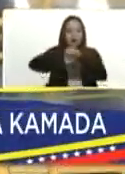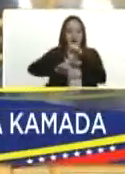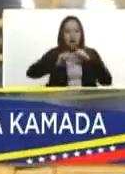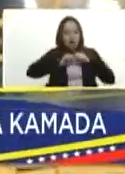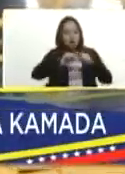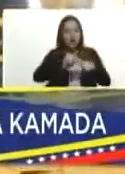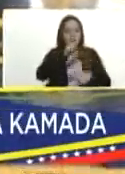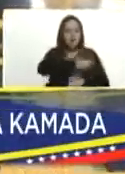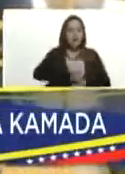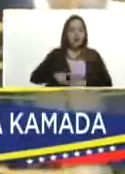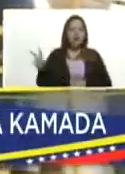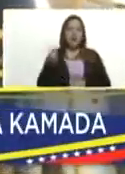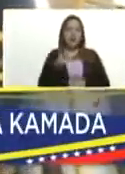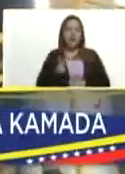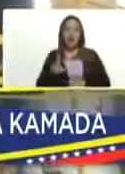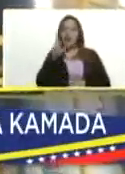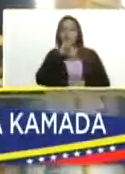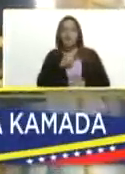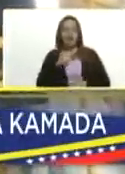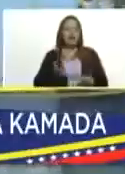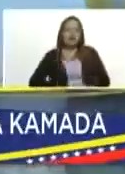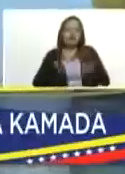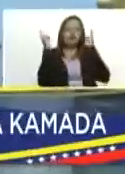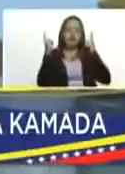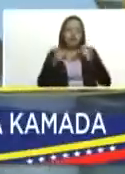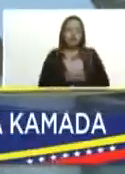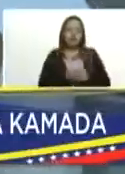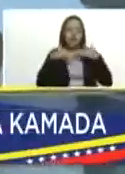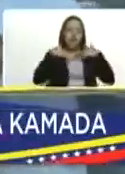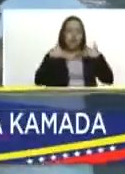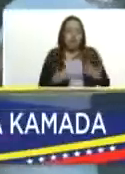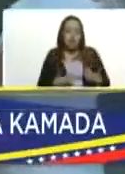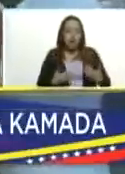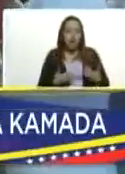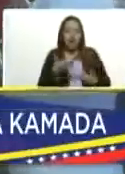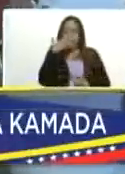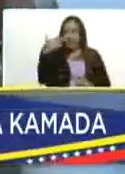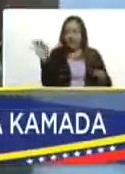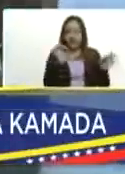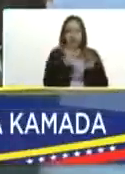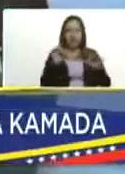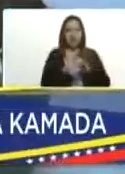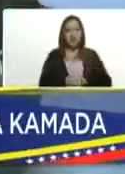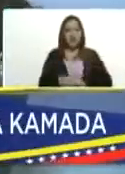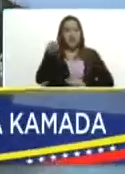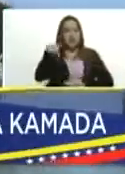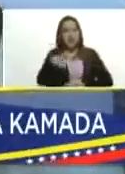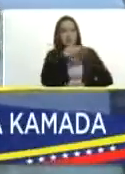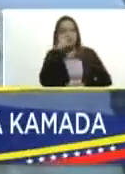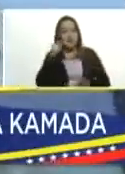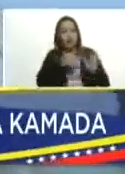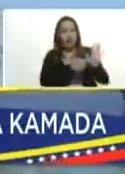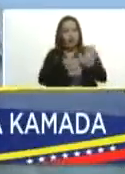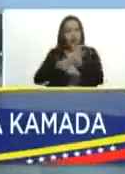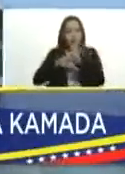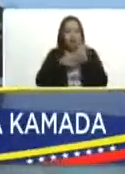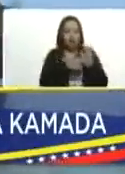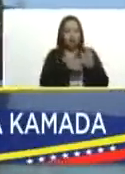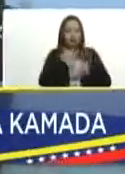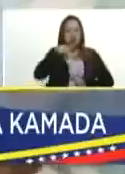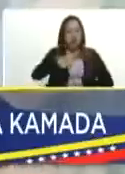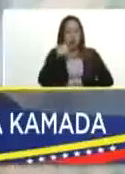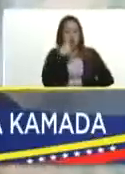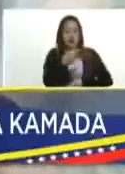Los venezolanos no estamos dispuestos a rendirnos ante nada, y esta es la mejor demostración de lo que yo